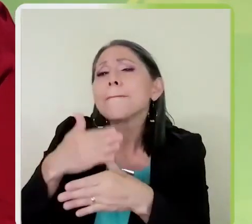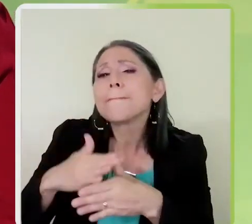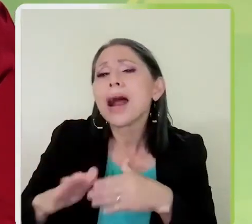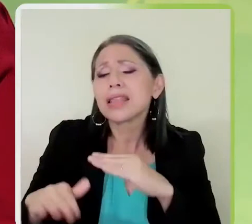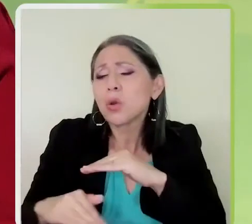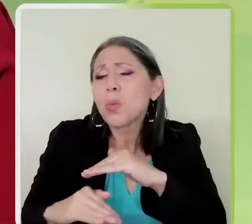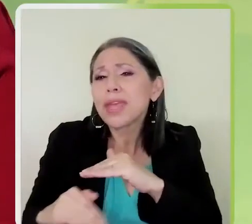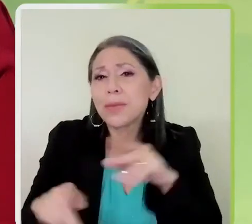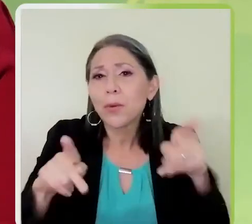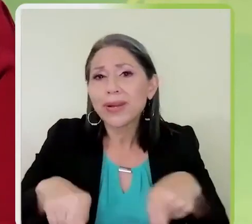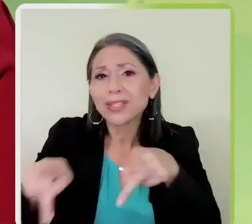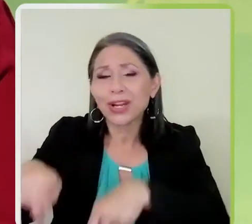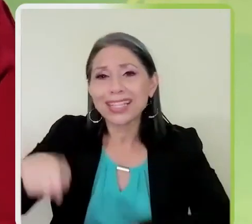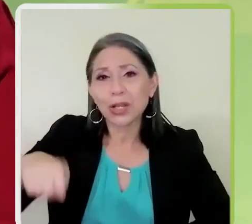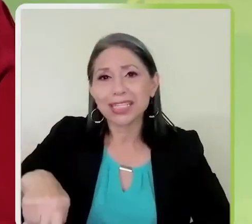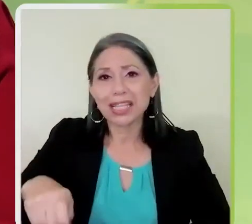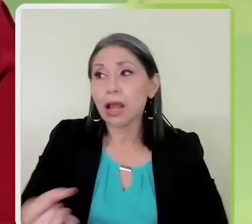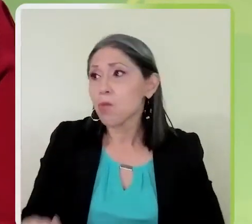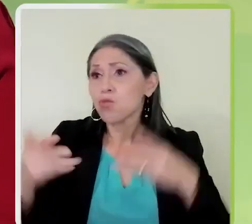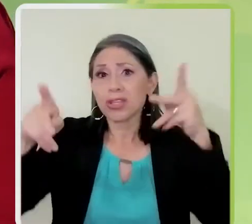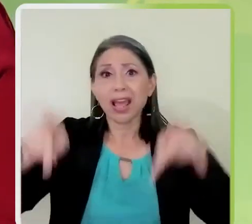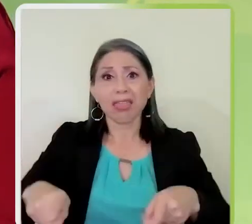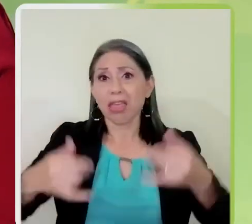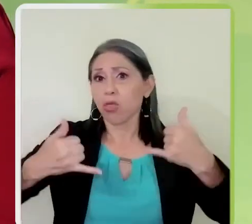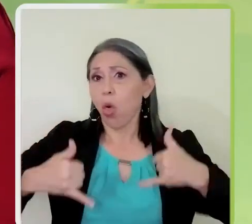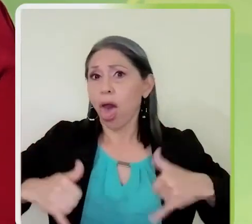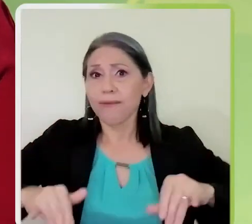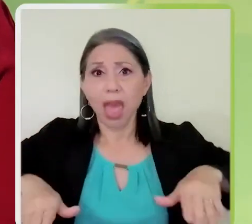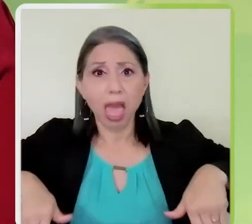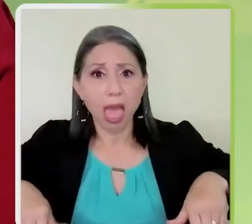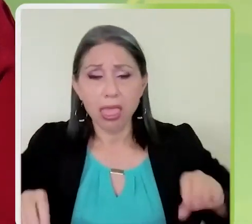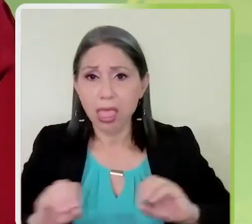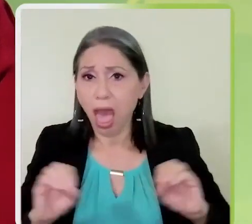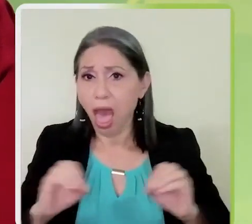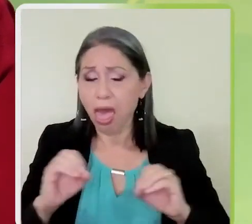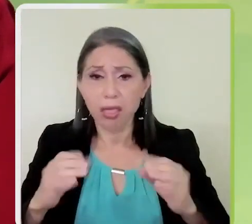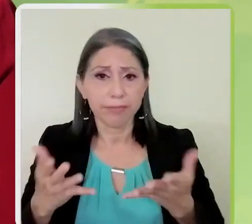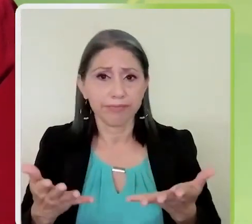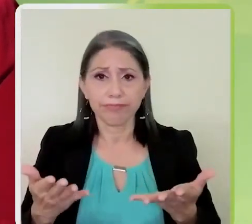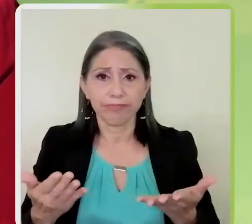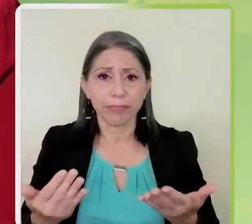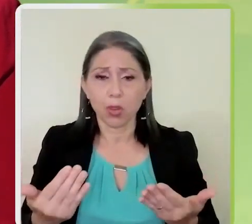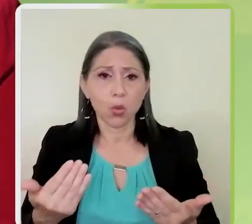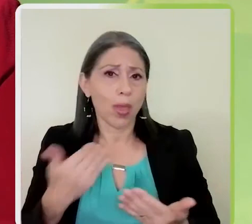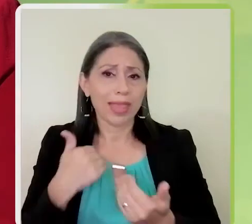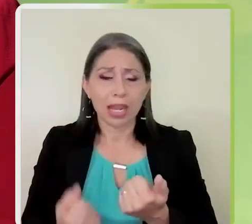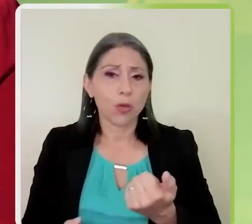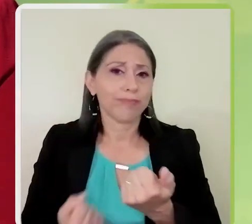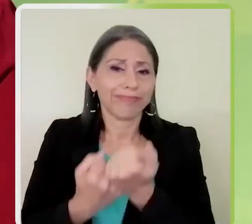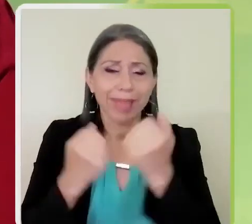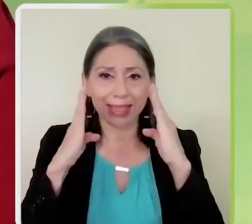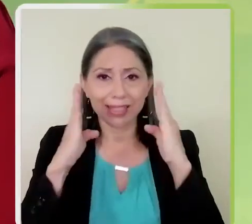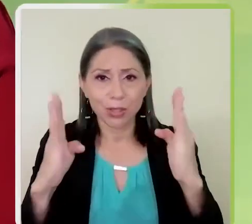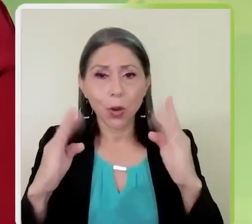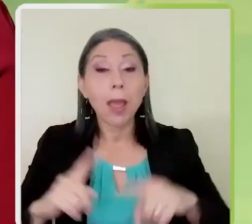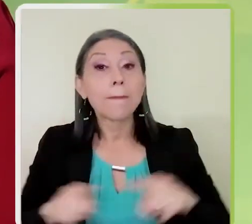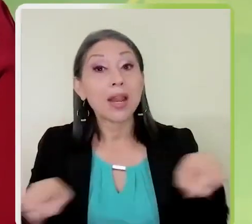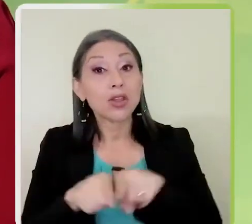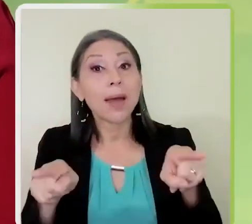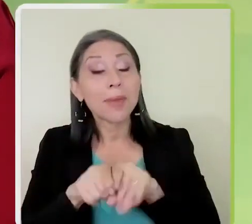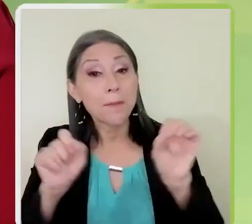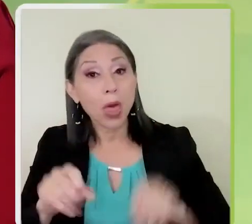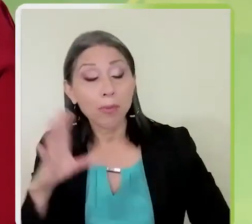necesitan. Hay mucha gente todavía que no ha podido recibir esta atención, pero también nos remarca la necesidad